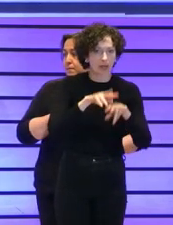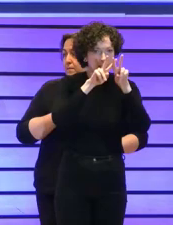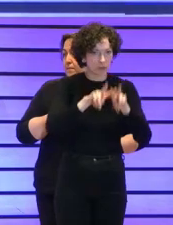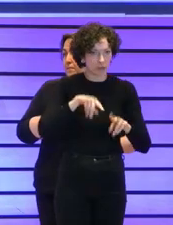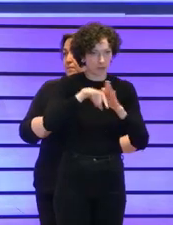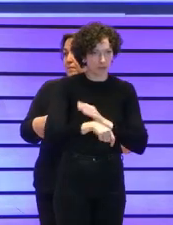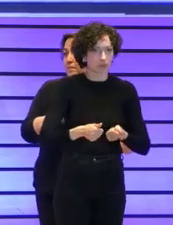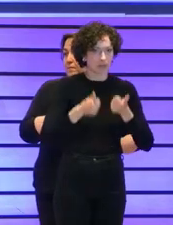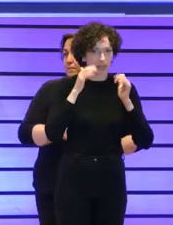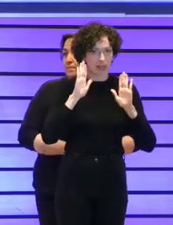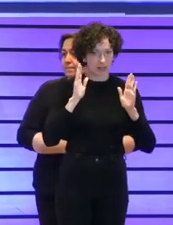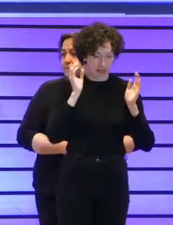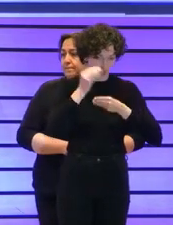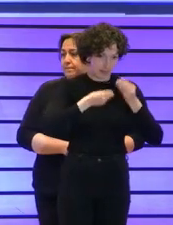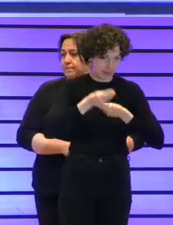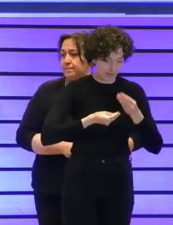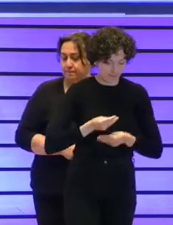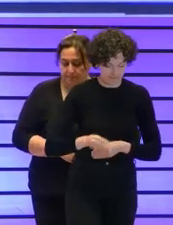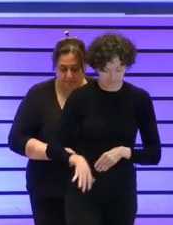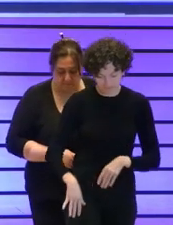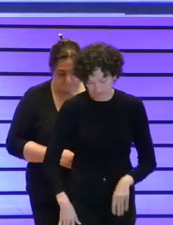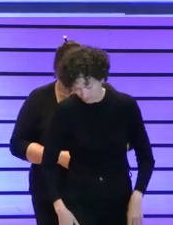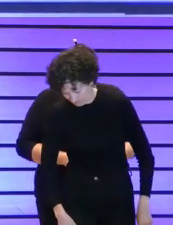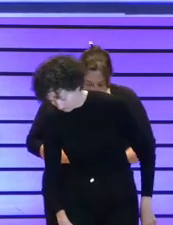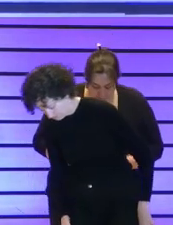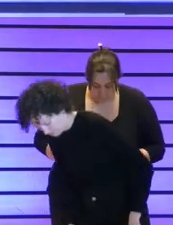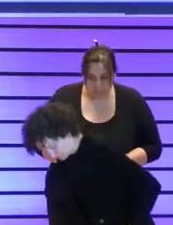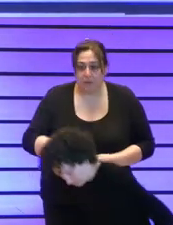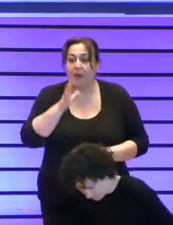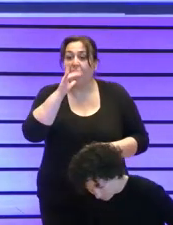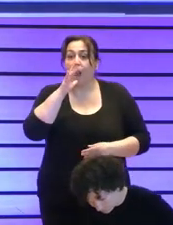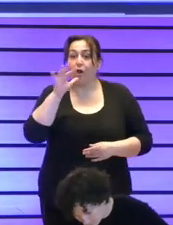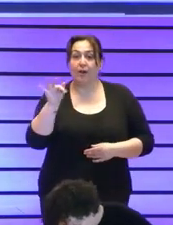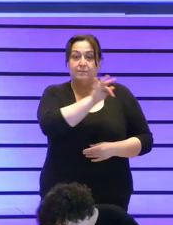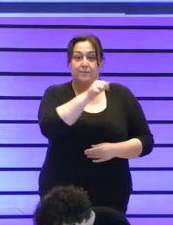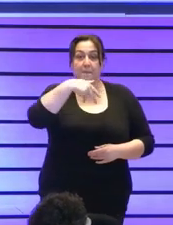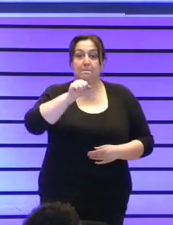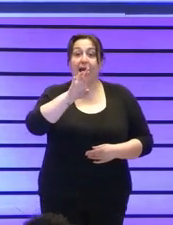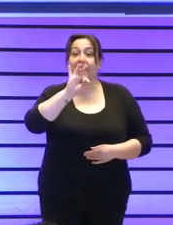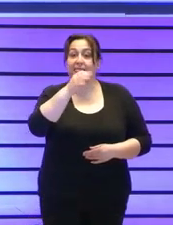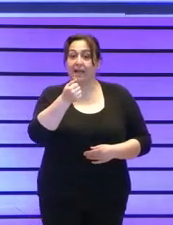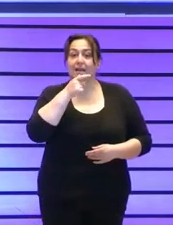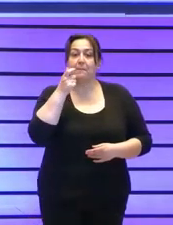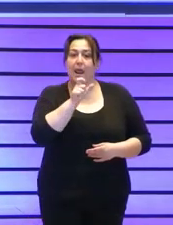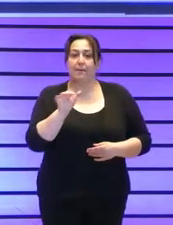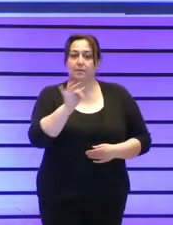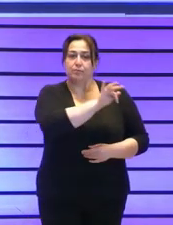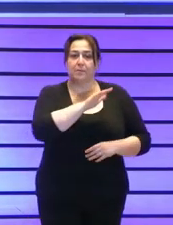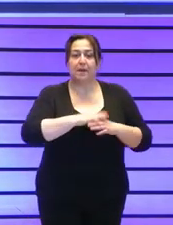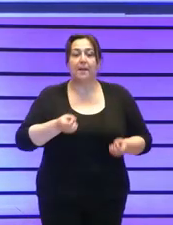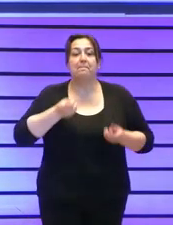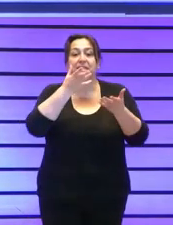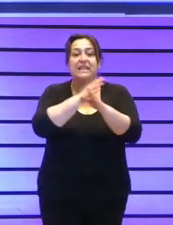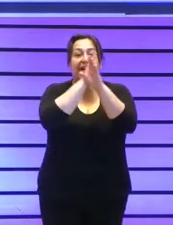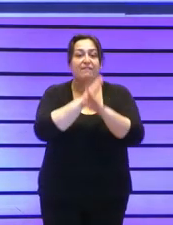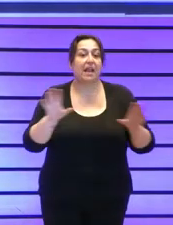etcétera, etcétera. Pero ahora vamos a darle a Marta la palabra para que nos lance un mensaje final un poco en resumen